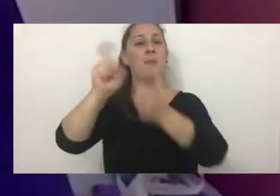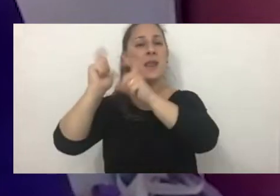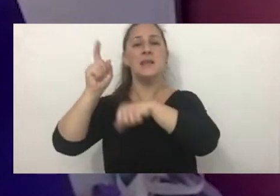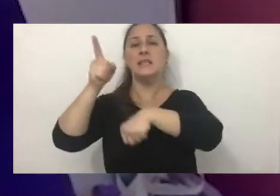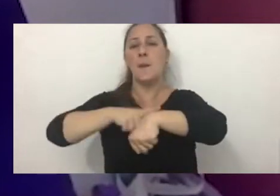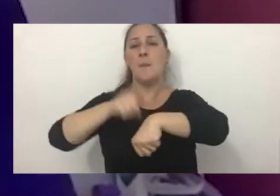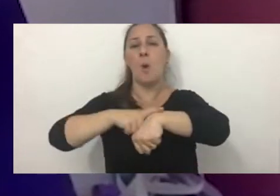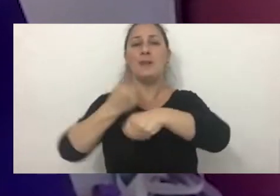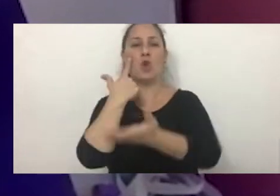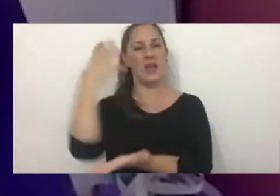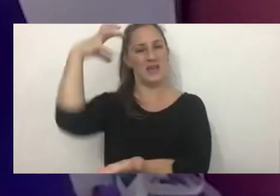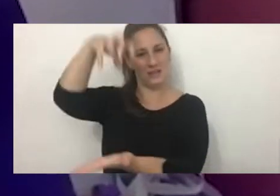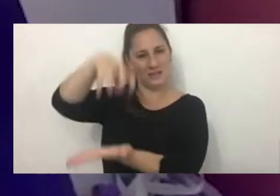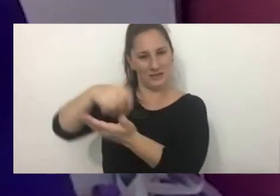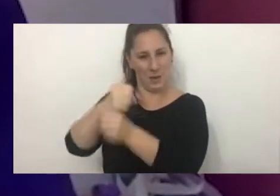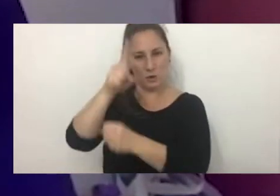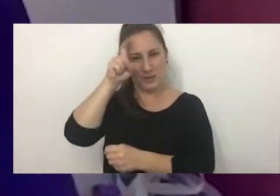Como dijo Fabi,